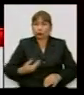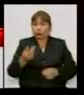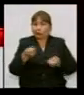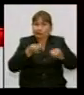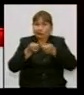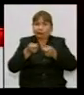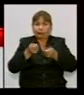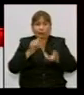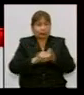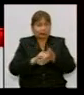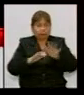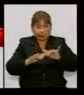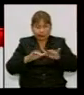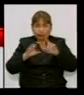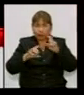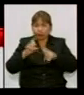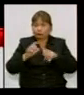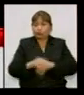de la situación.